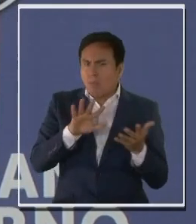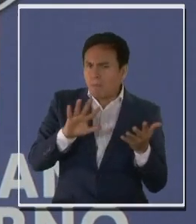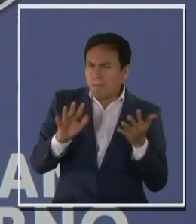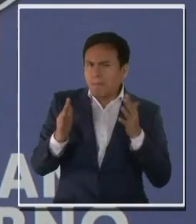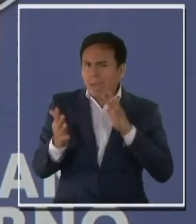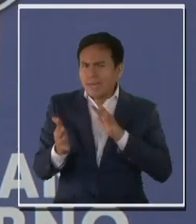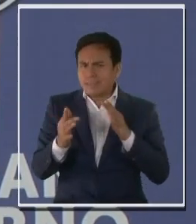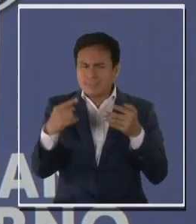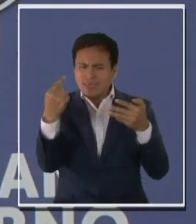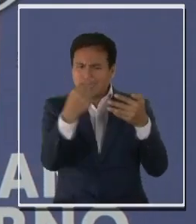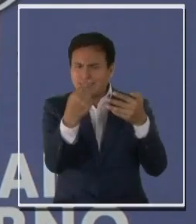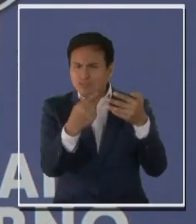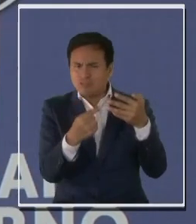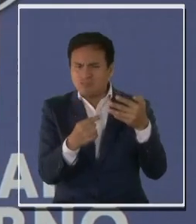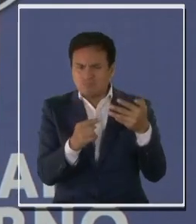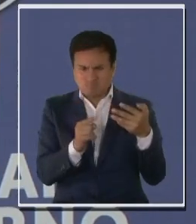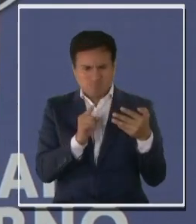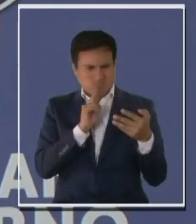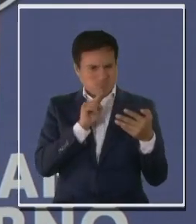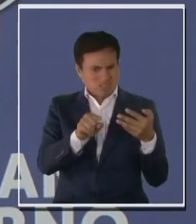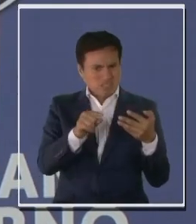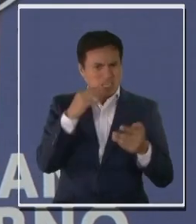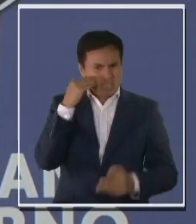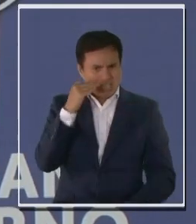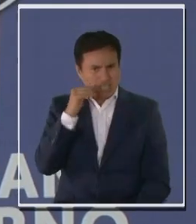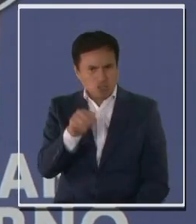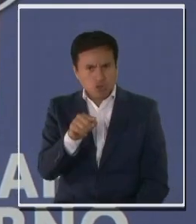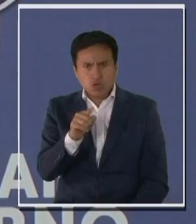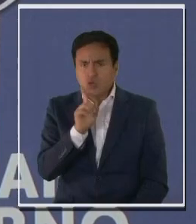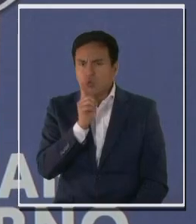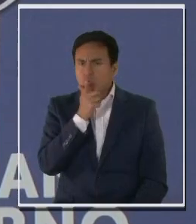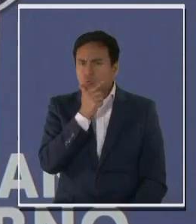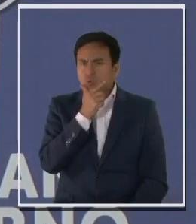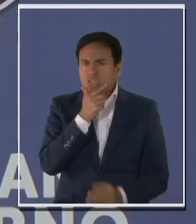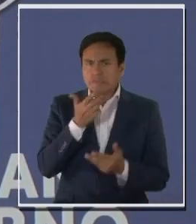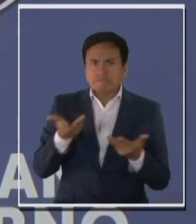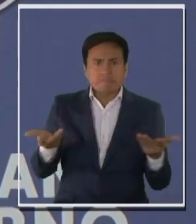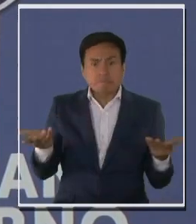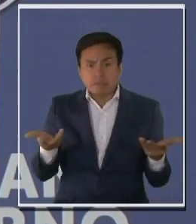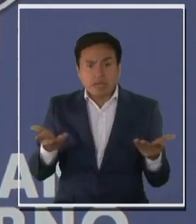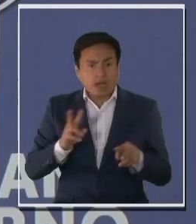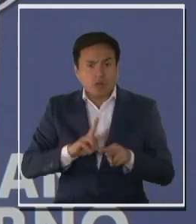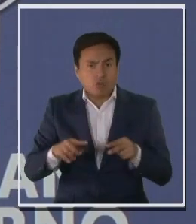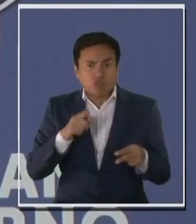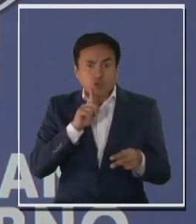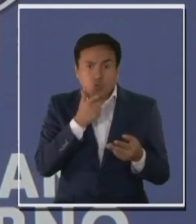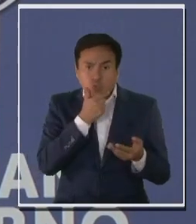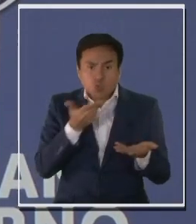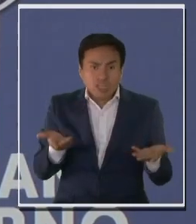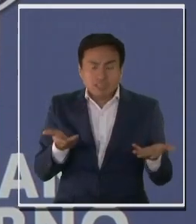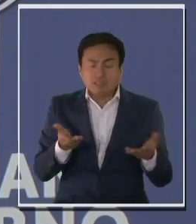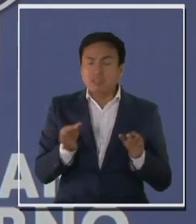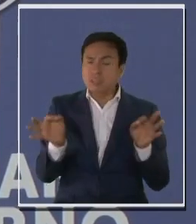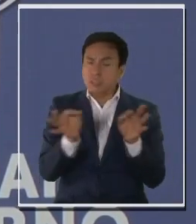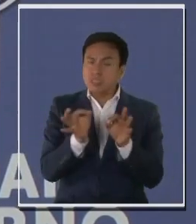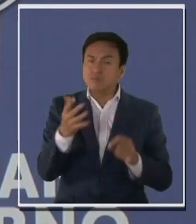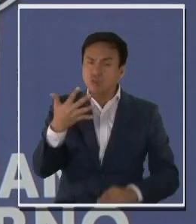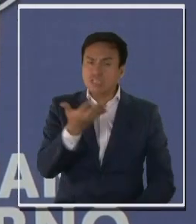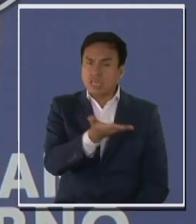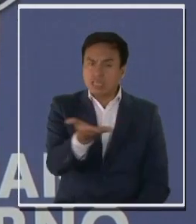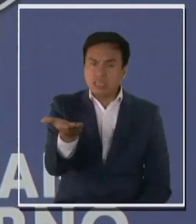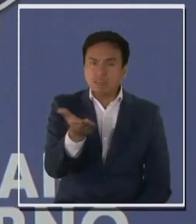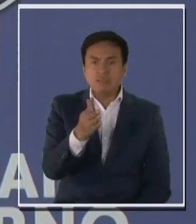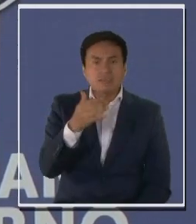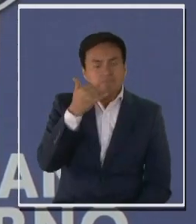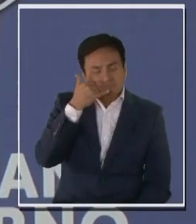que alguno de estos signos de alarma está presente en el niño y tengo dudas una de las de los consejos más importantes que podamos